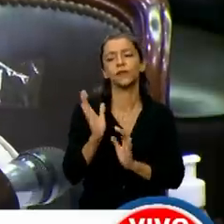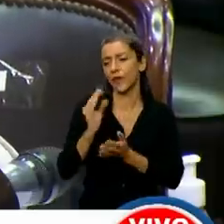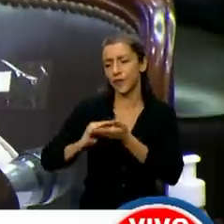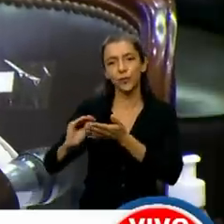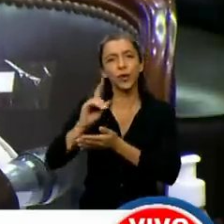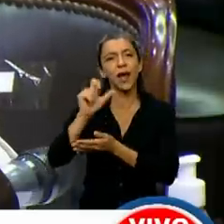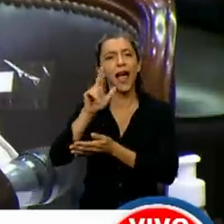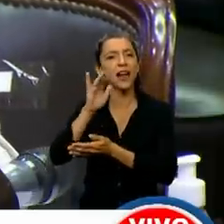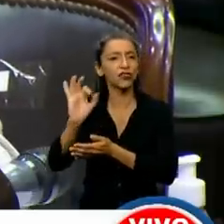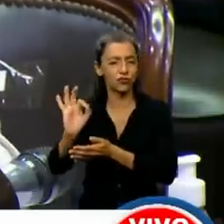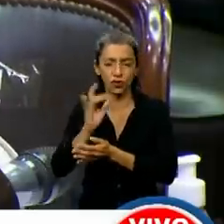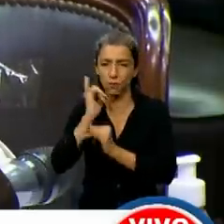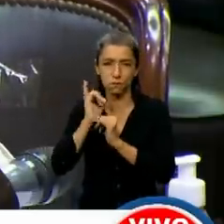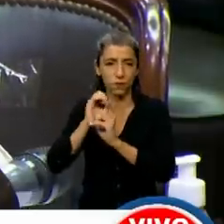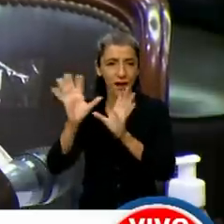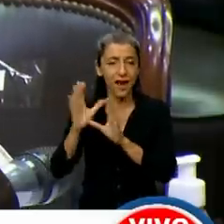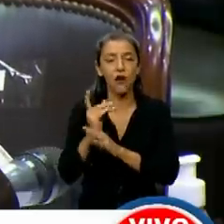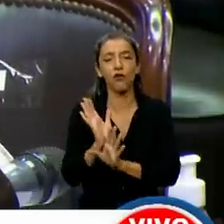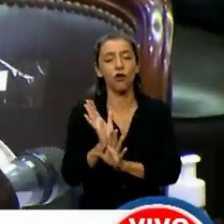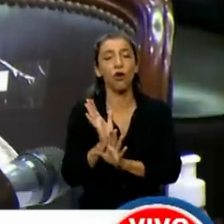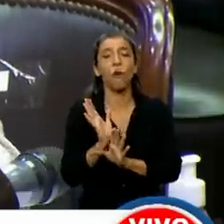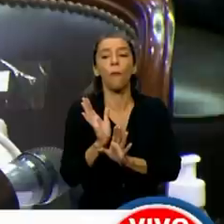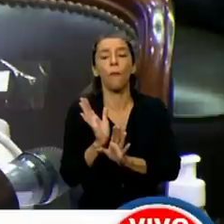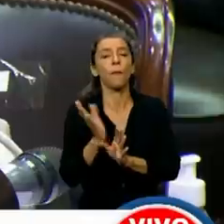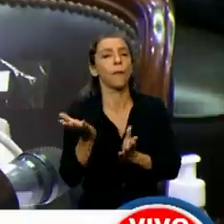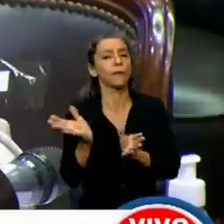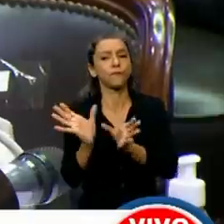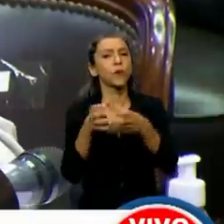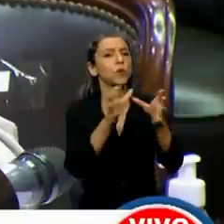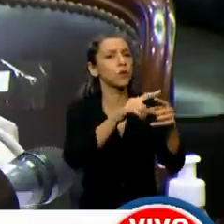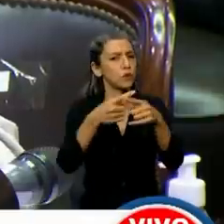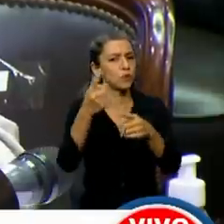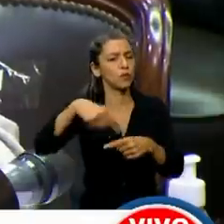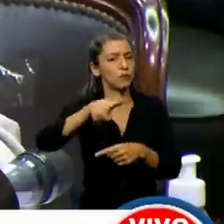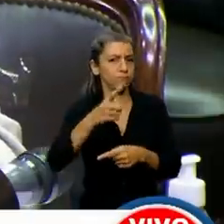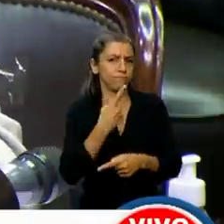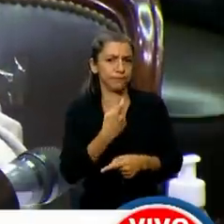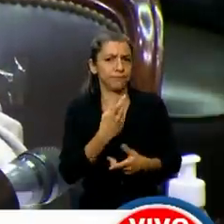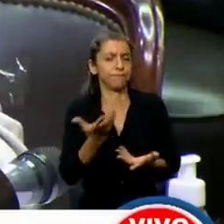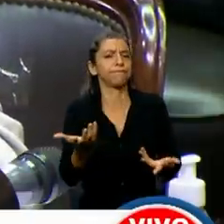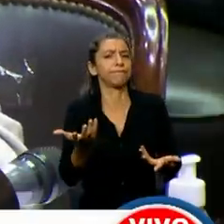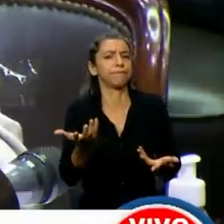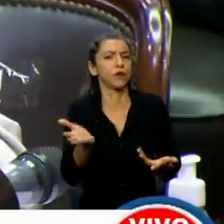y que la buena noticia es que la mayoría de los bloques han reconocido esto